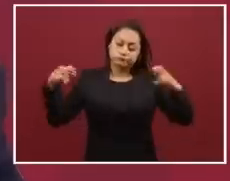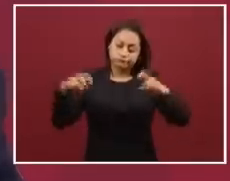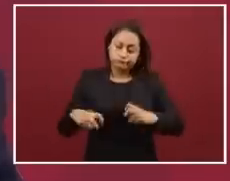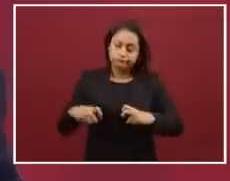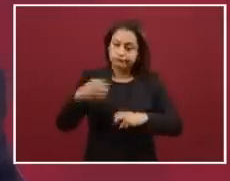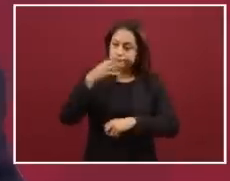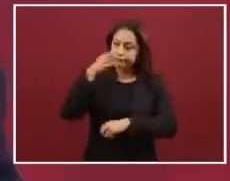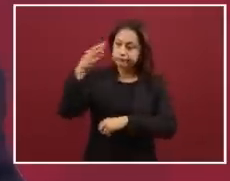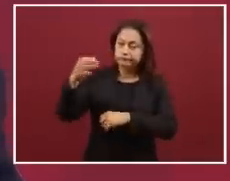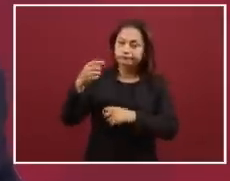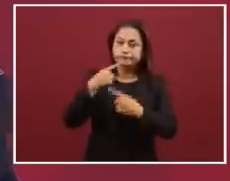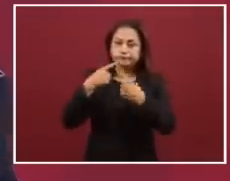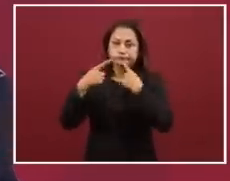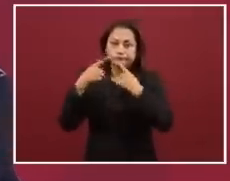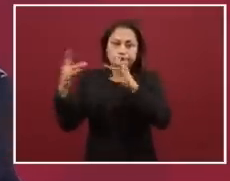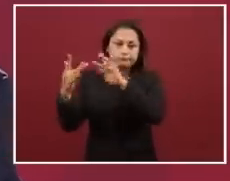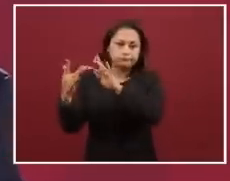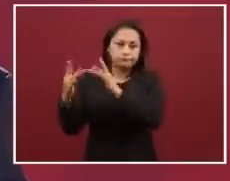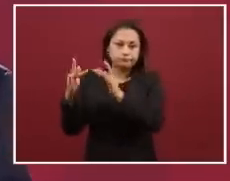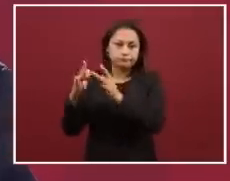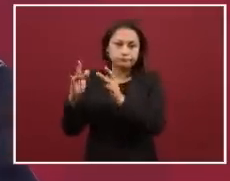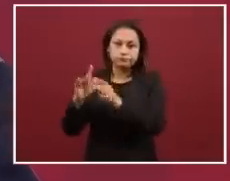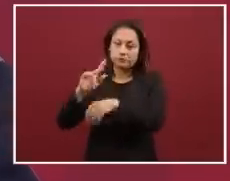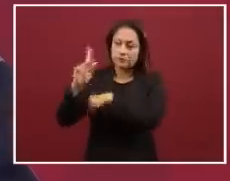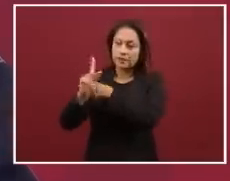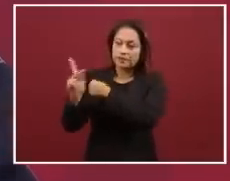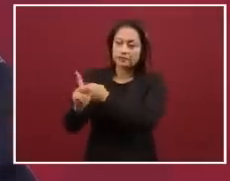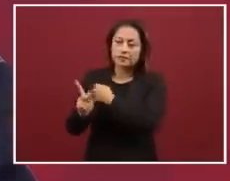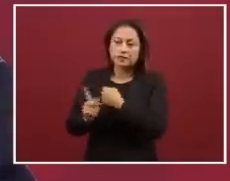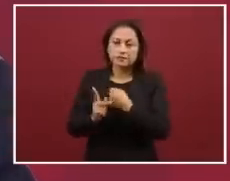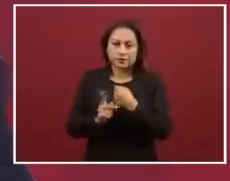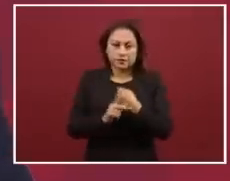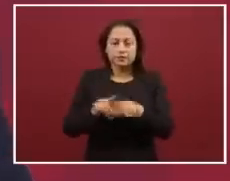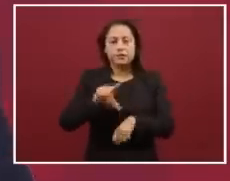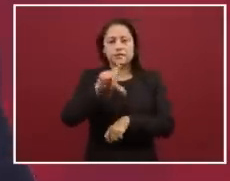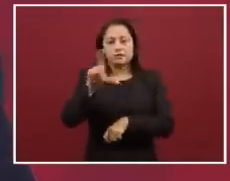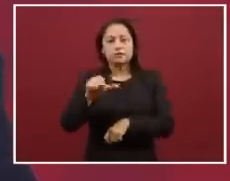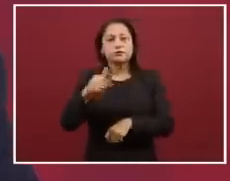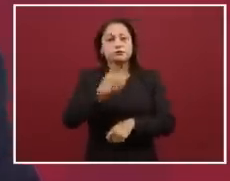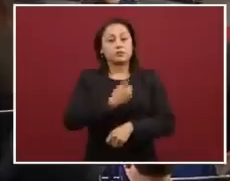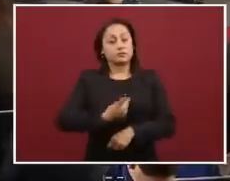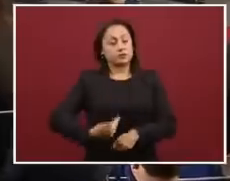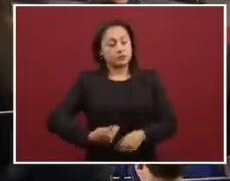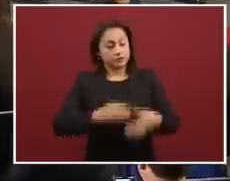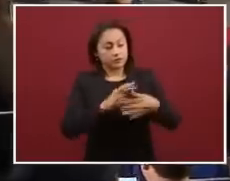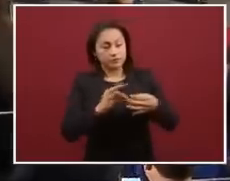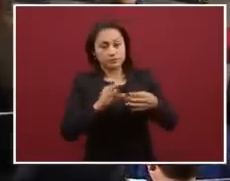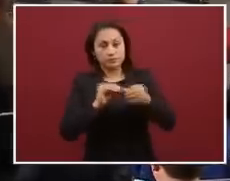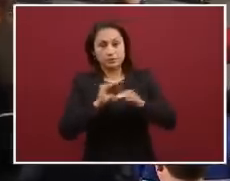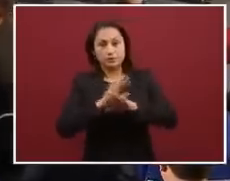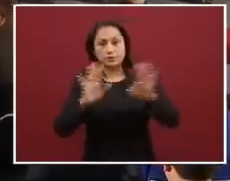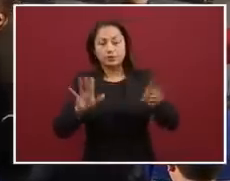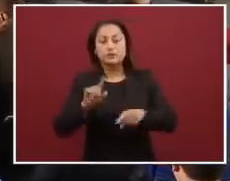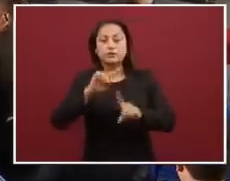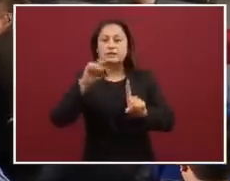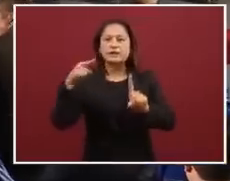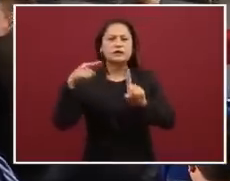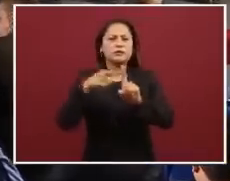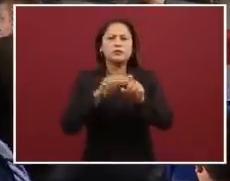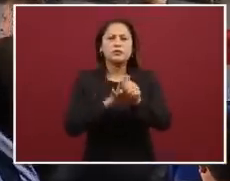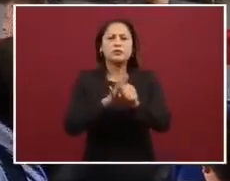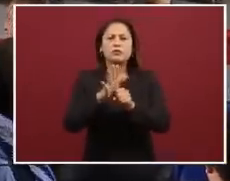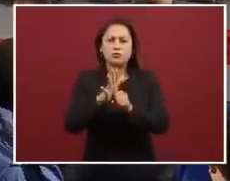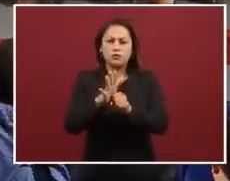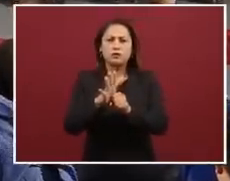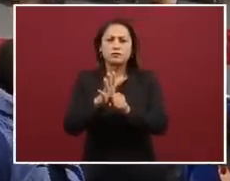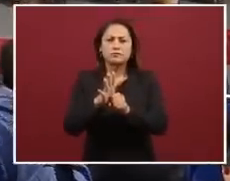países. El señor presidente hará unos comentarios sobre eso un poco más tarde, que tienen que ver con el inicio de aplicación